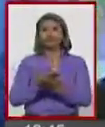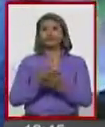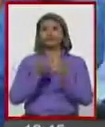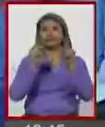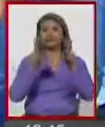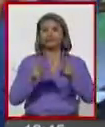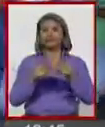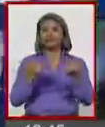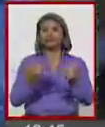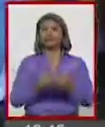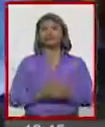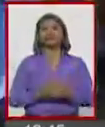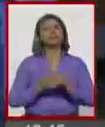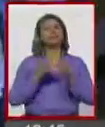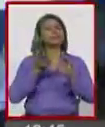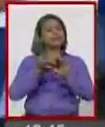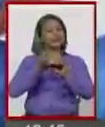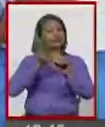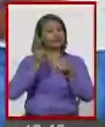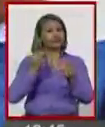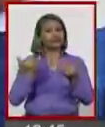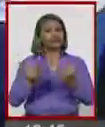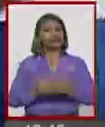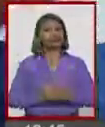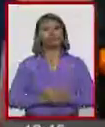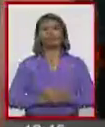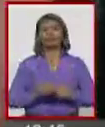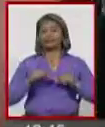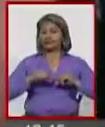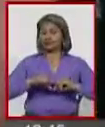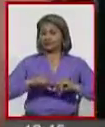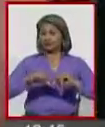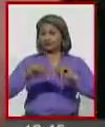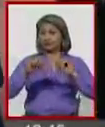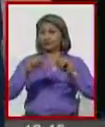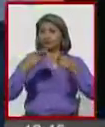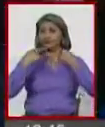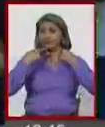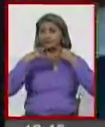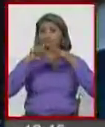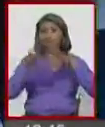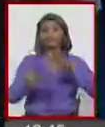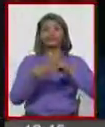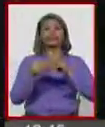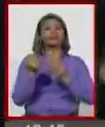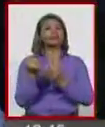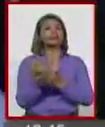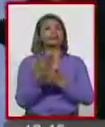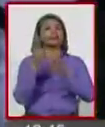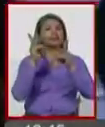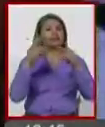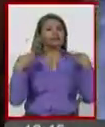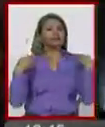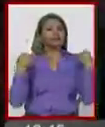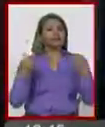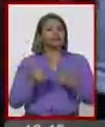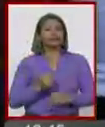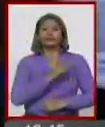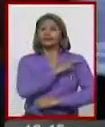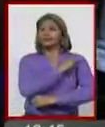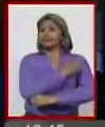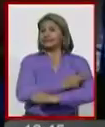usted ahora se levanta, pero la medida continúa en este lugar. Sí, la medida continúa. Hoy quiero anunciar la incorporación de compañeros valientes de la